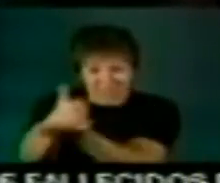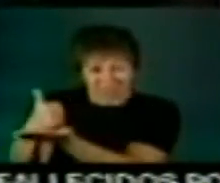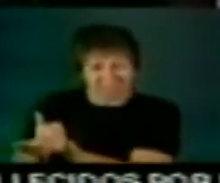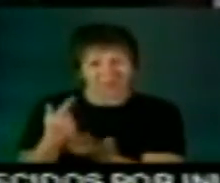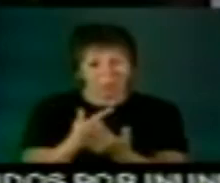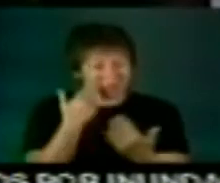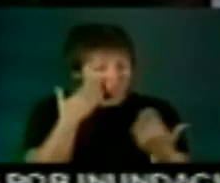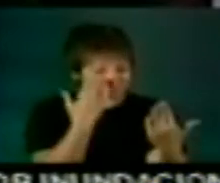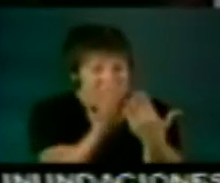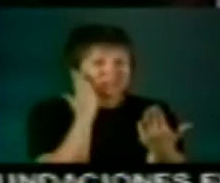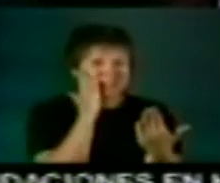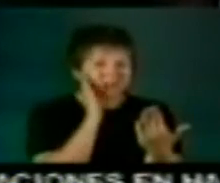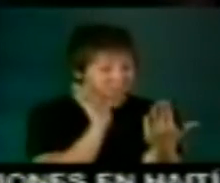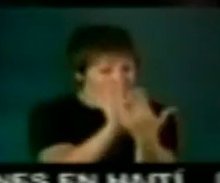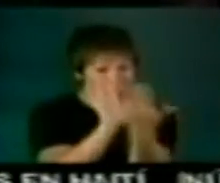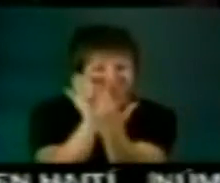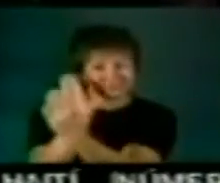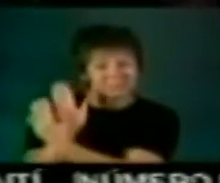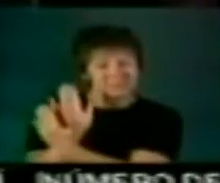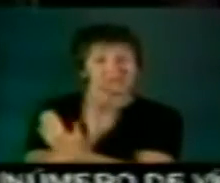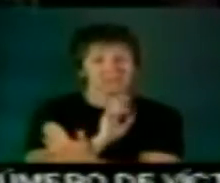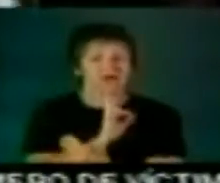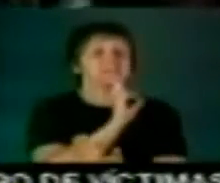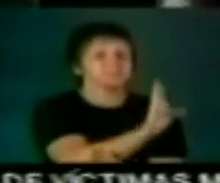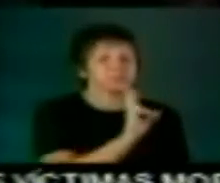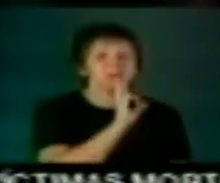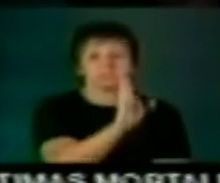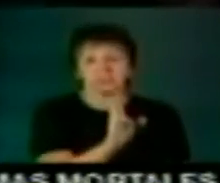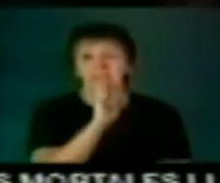cara y también corresponderlo cara a cara.